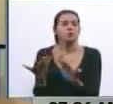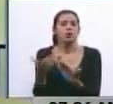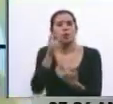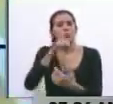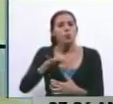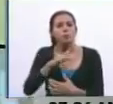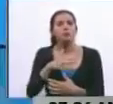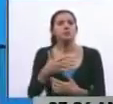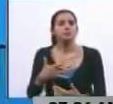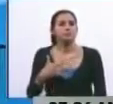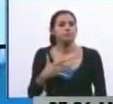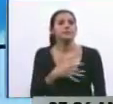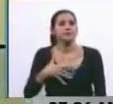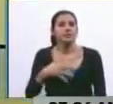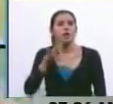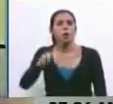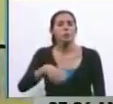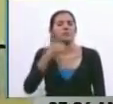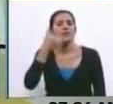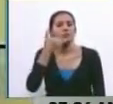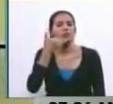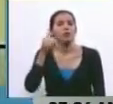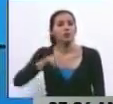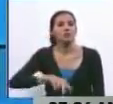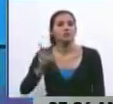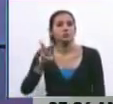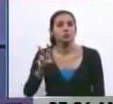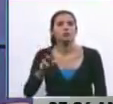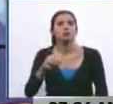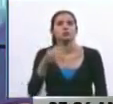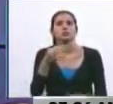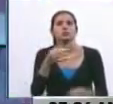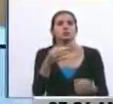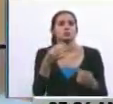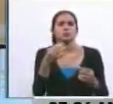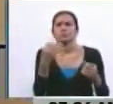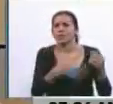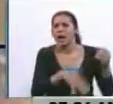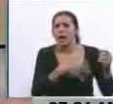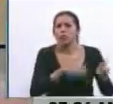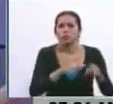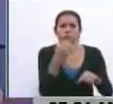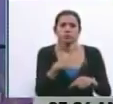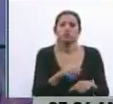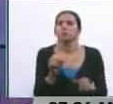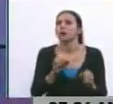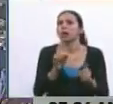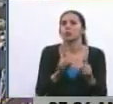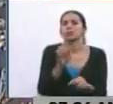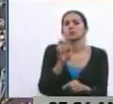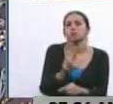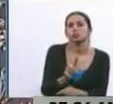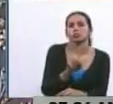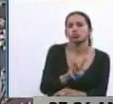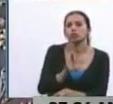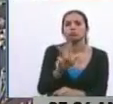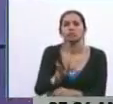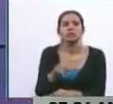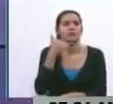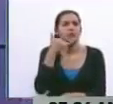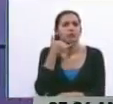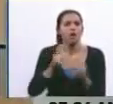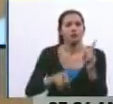es la adquisición de teléfonos móviles, que sabemos en Venezuela a veces es hasta desproporcional, que una persona puede tener dos o tres teléfonos. Así ¿cómo es. Está la producción